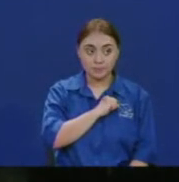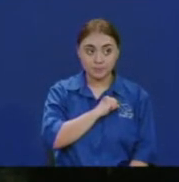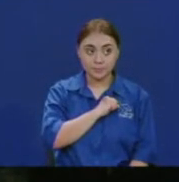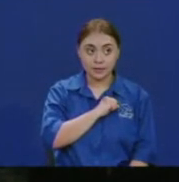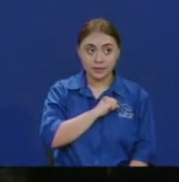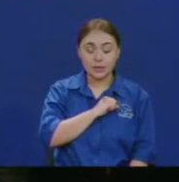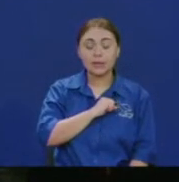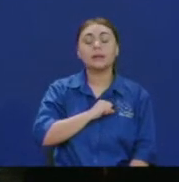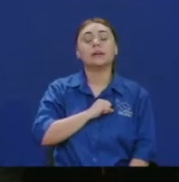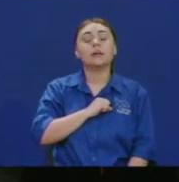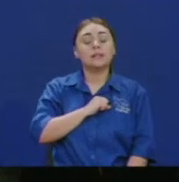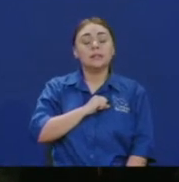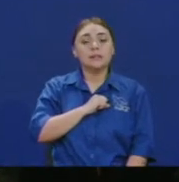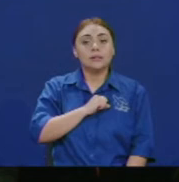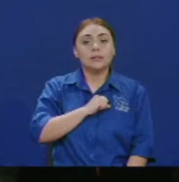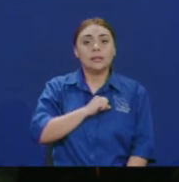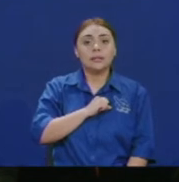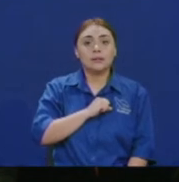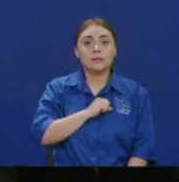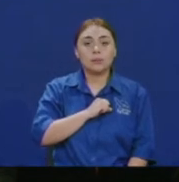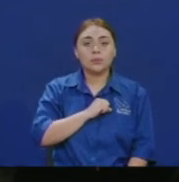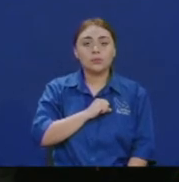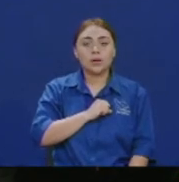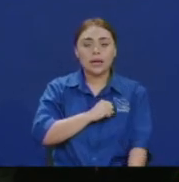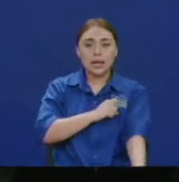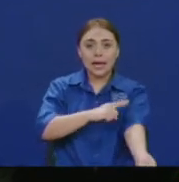del sufrimiento de Jesús.